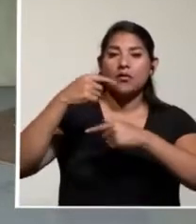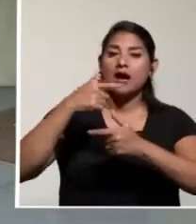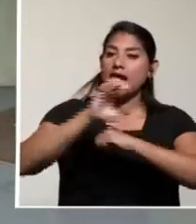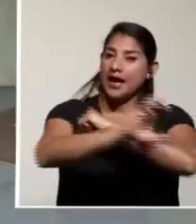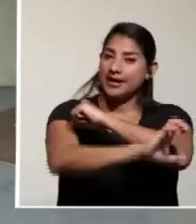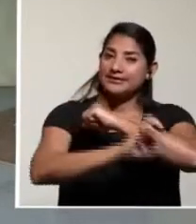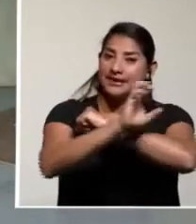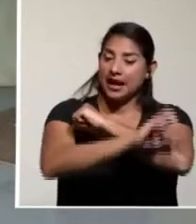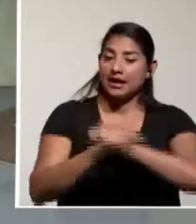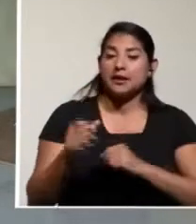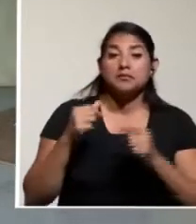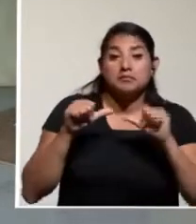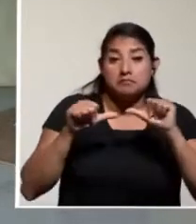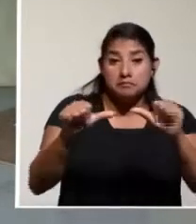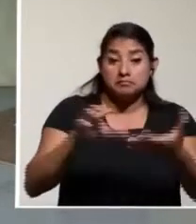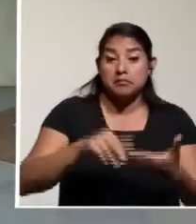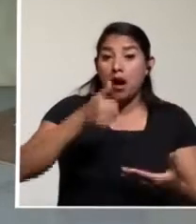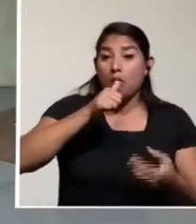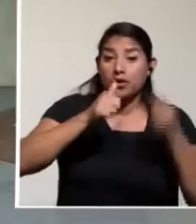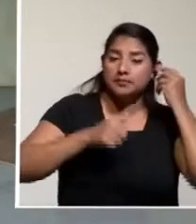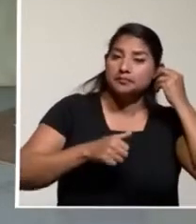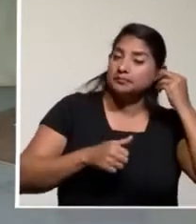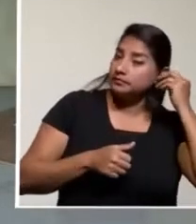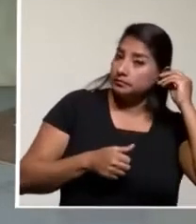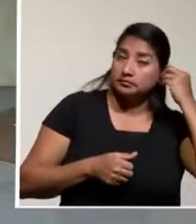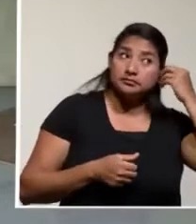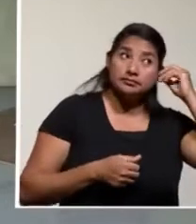tanto, toma agüita.